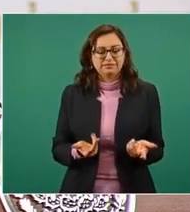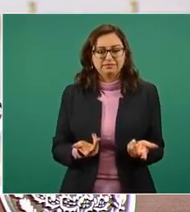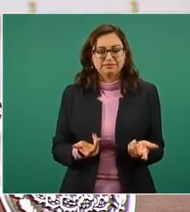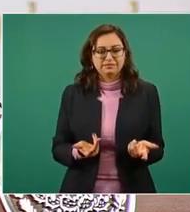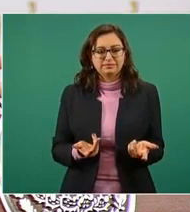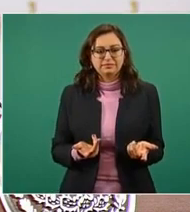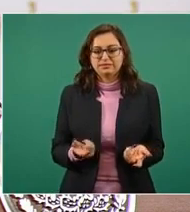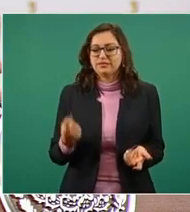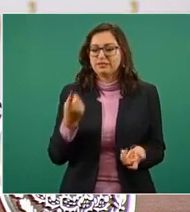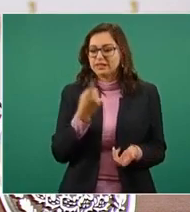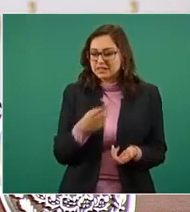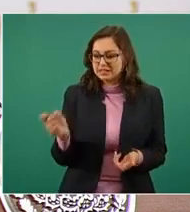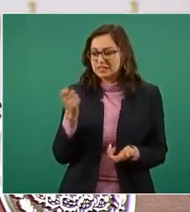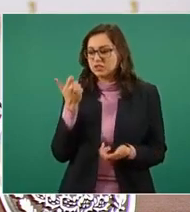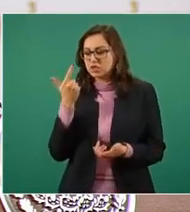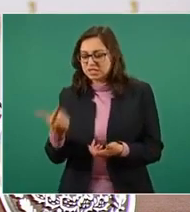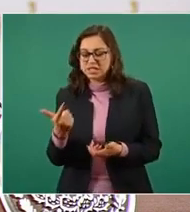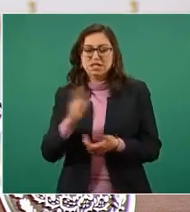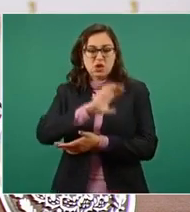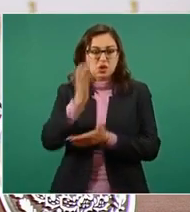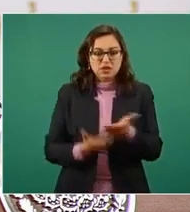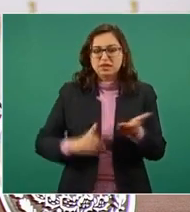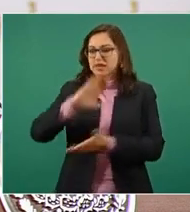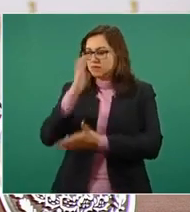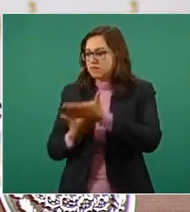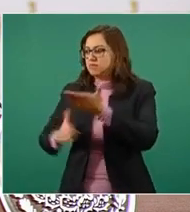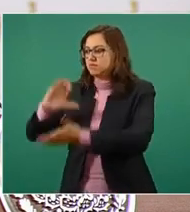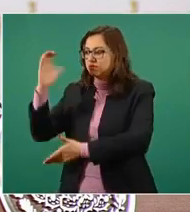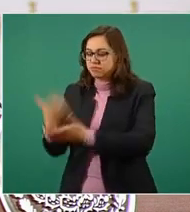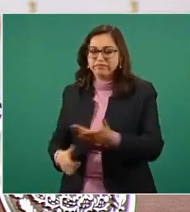entregaron 107 contratos.